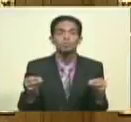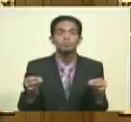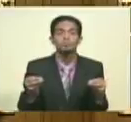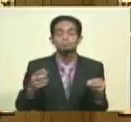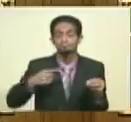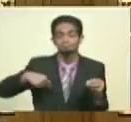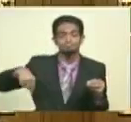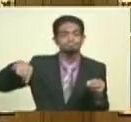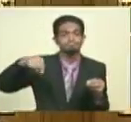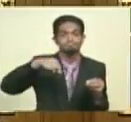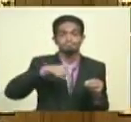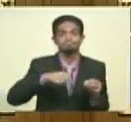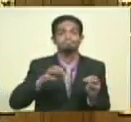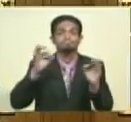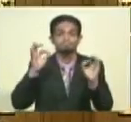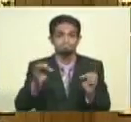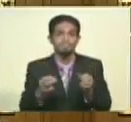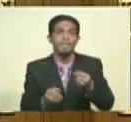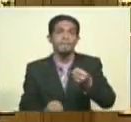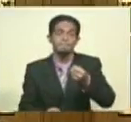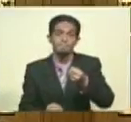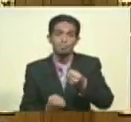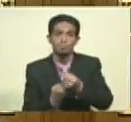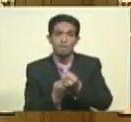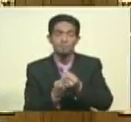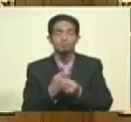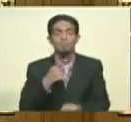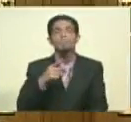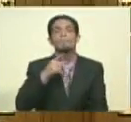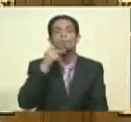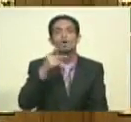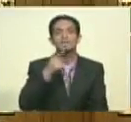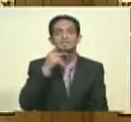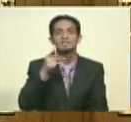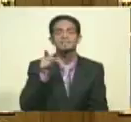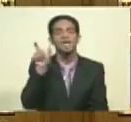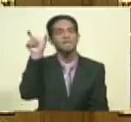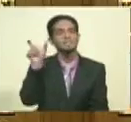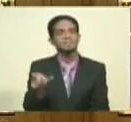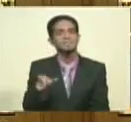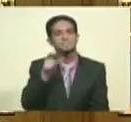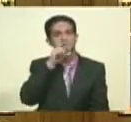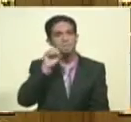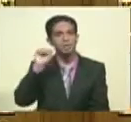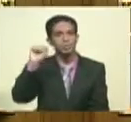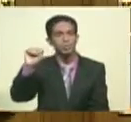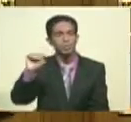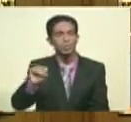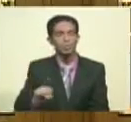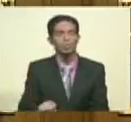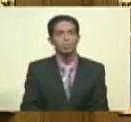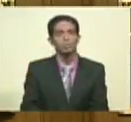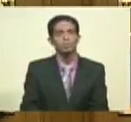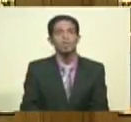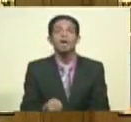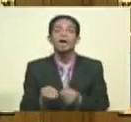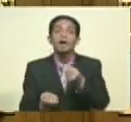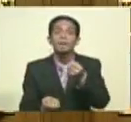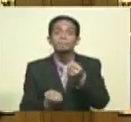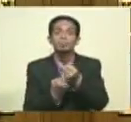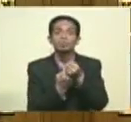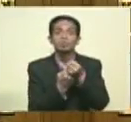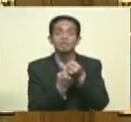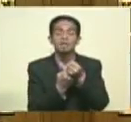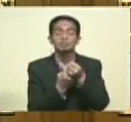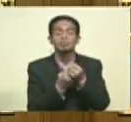estamos y seguiremos apoyando esta política del presidente Maduro, con el apoyo a